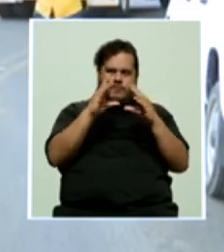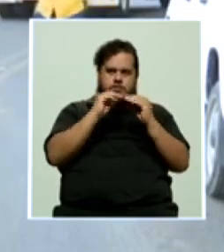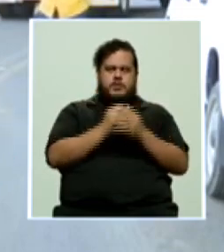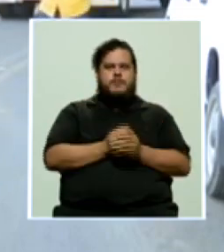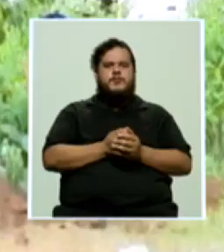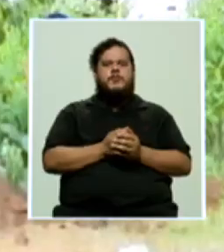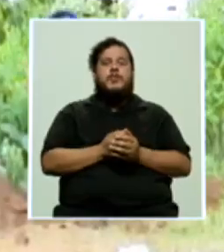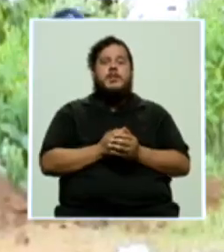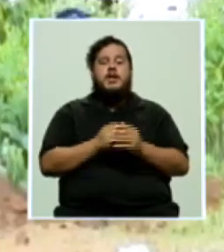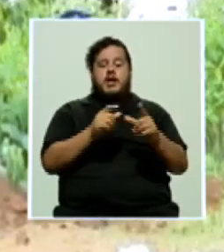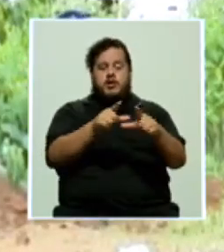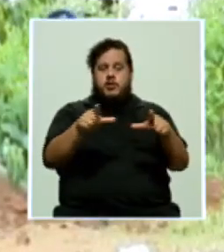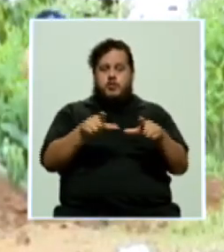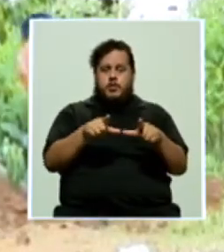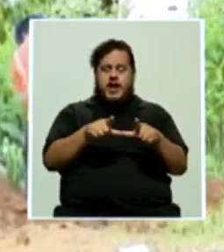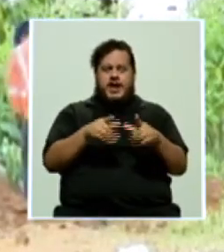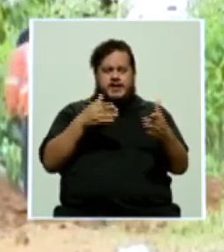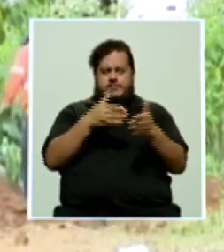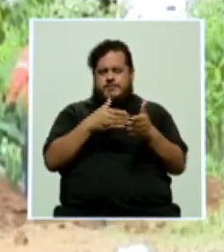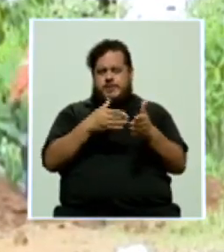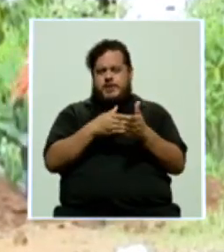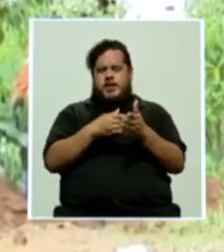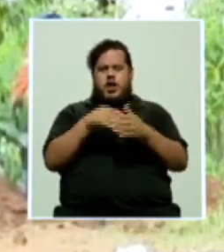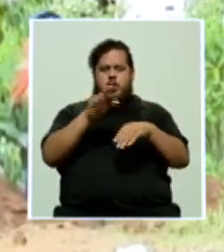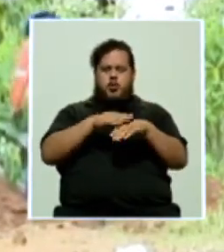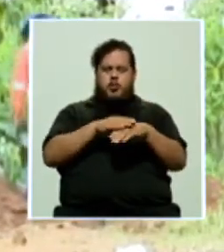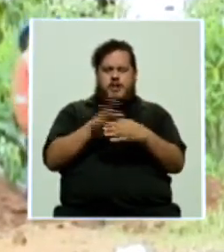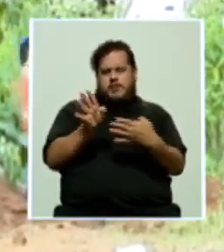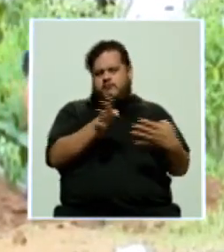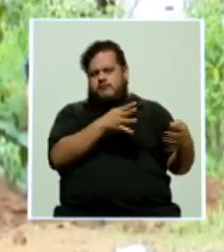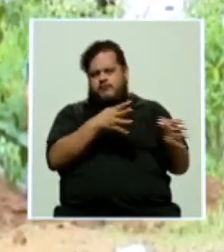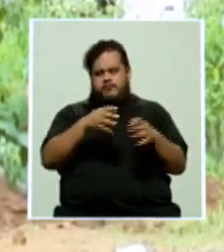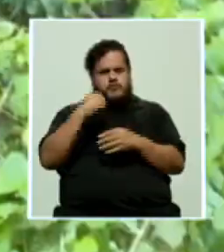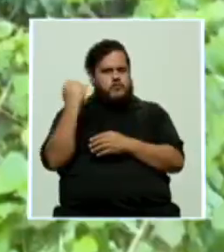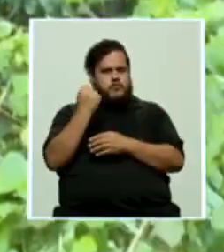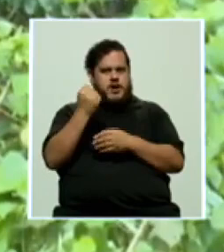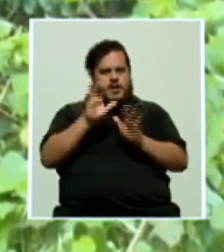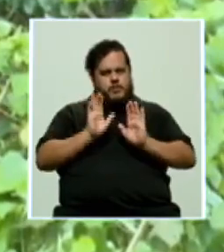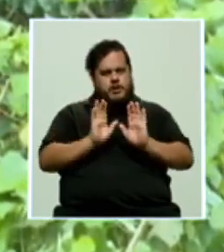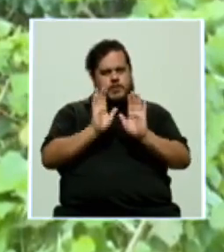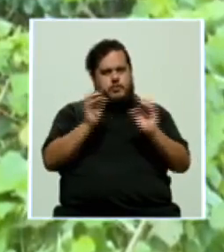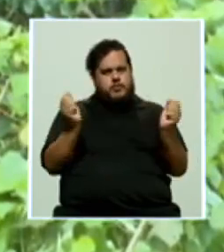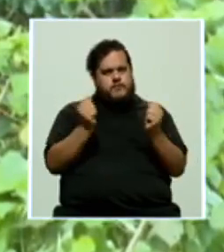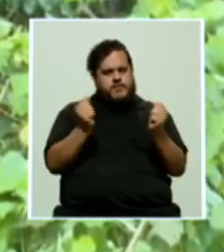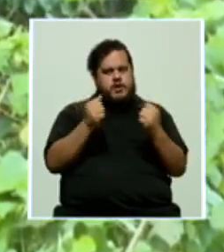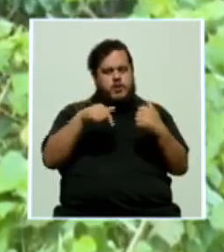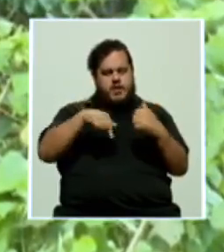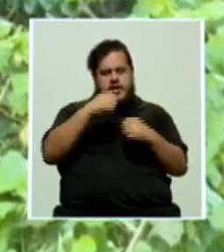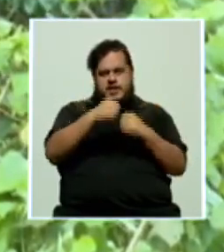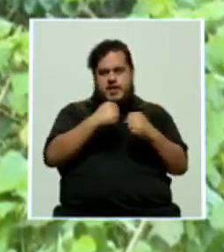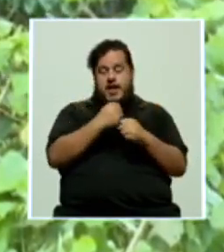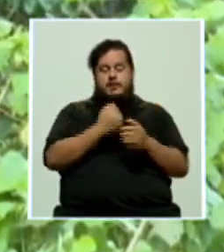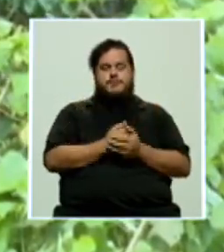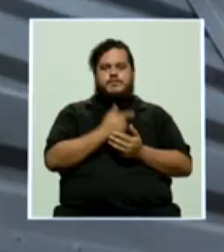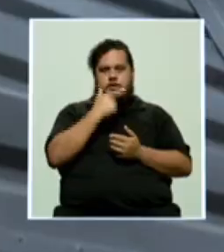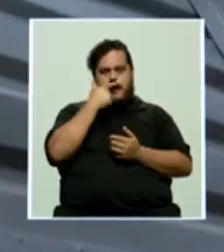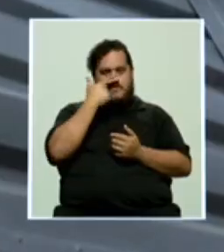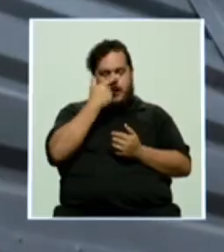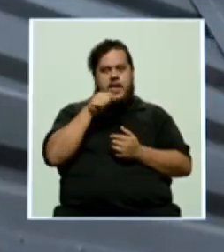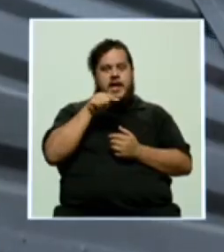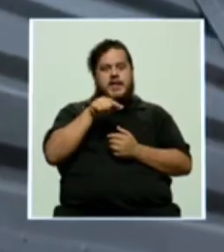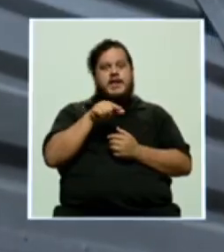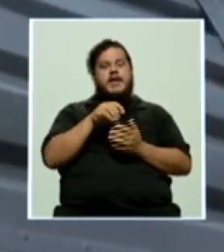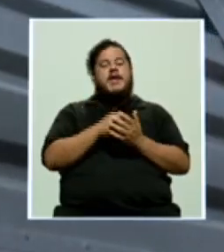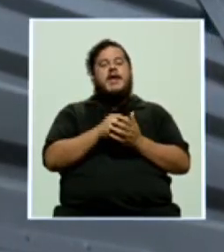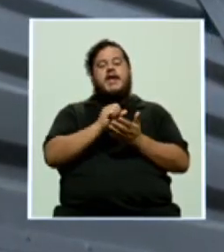Sectores afectados este miércoles por los fuertes vientos ocasionados por el empuje frío 12 de la temporada. Aquí en calle Chagüites,